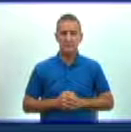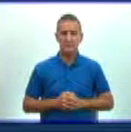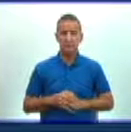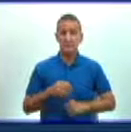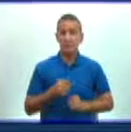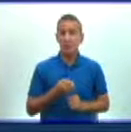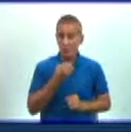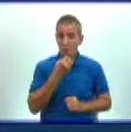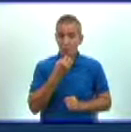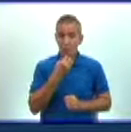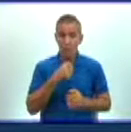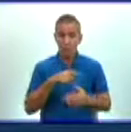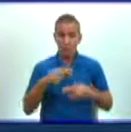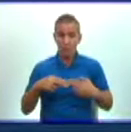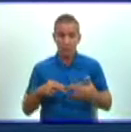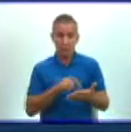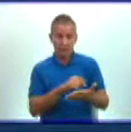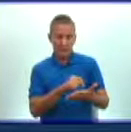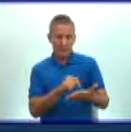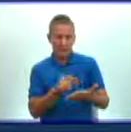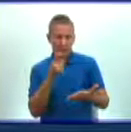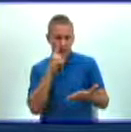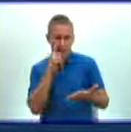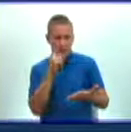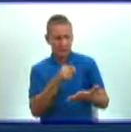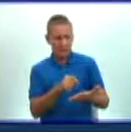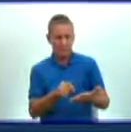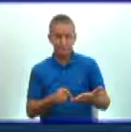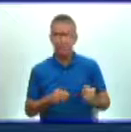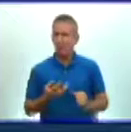¿Pudieron tomar la nota? Es muy rápida.